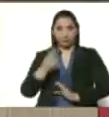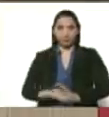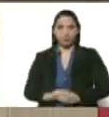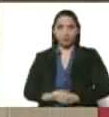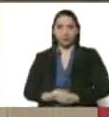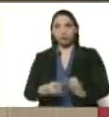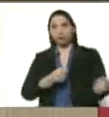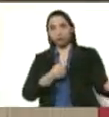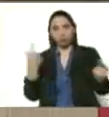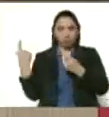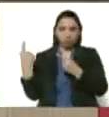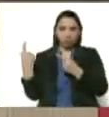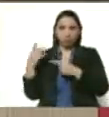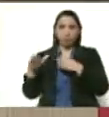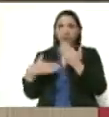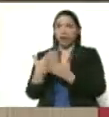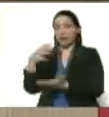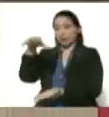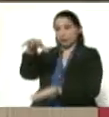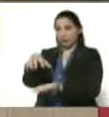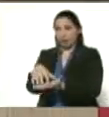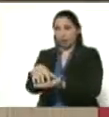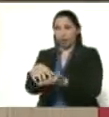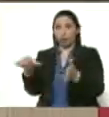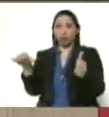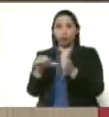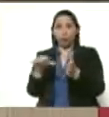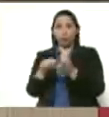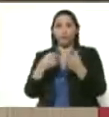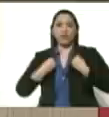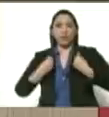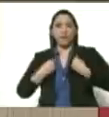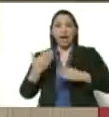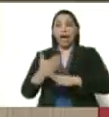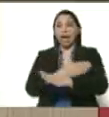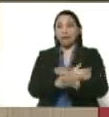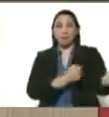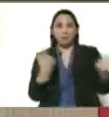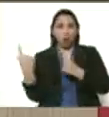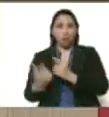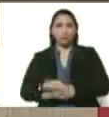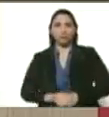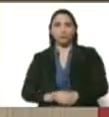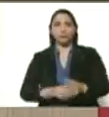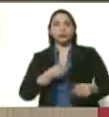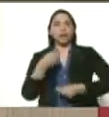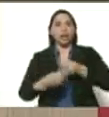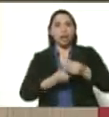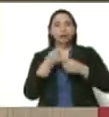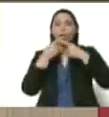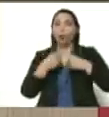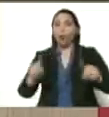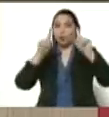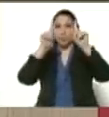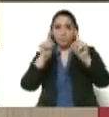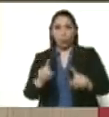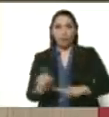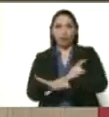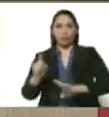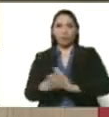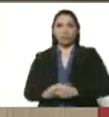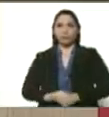es trasladado al estado de destino, pero antes de ser trasladado se le aplica otra prueba